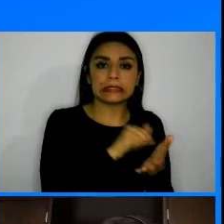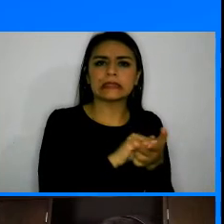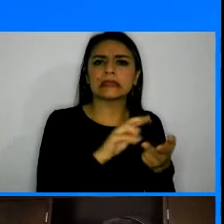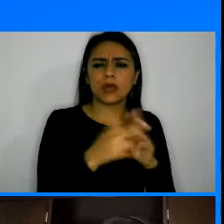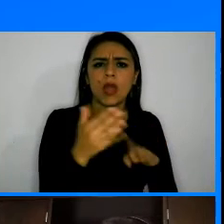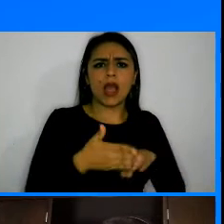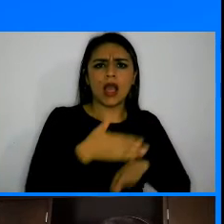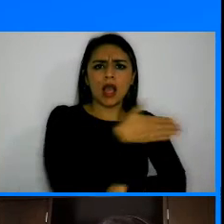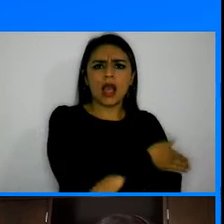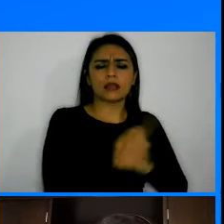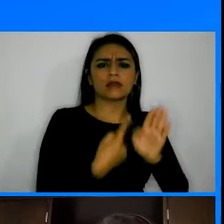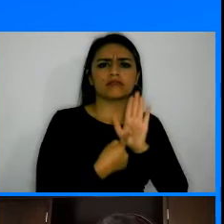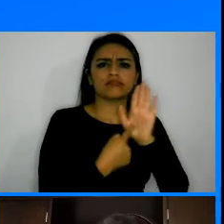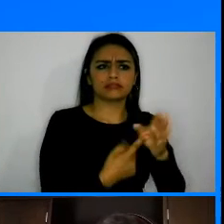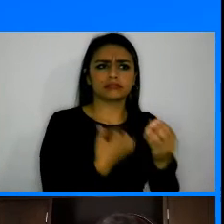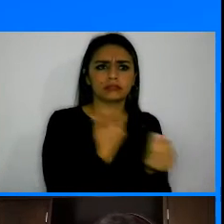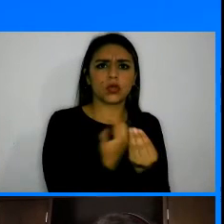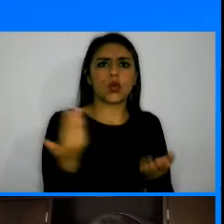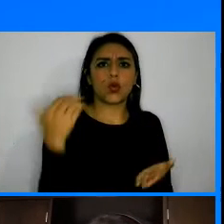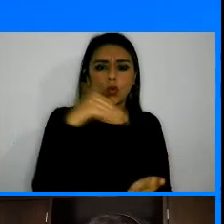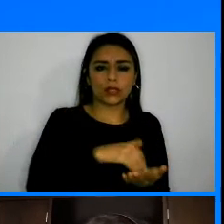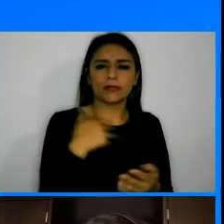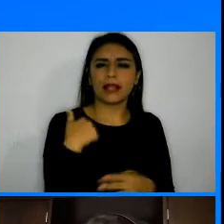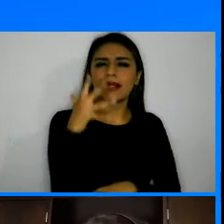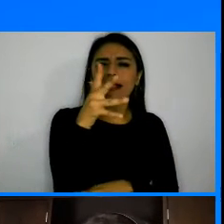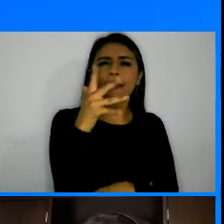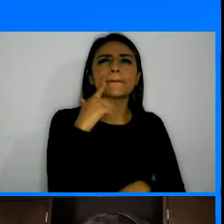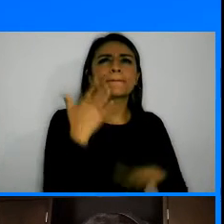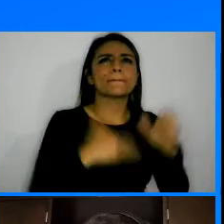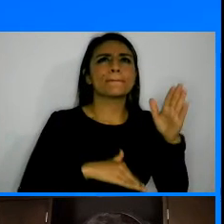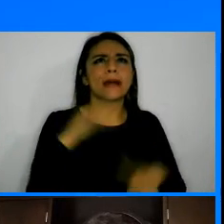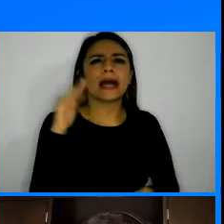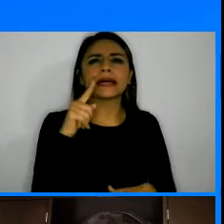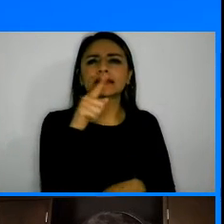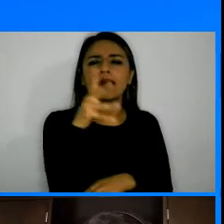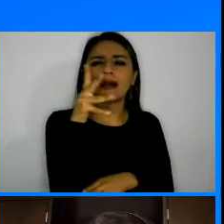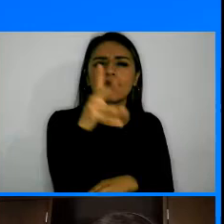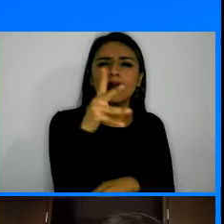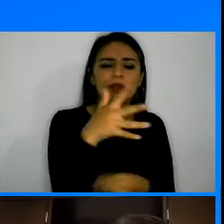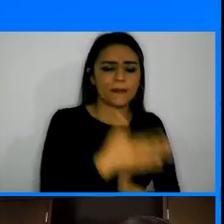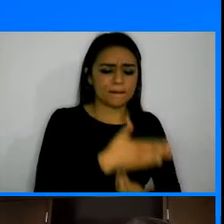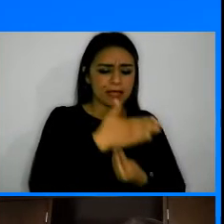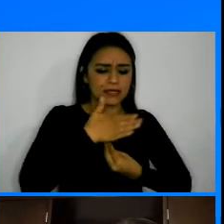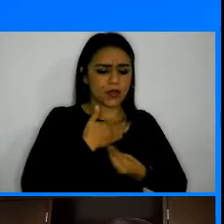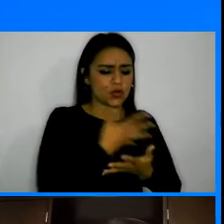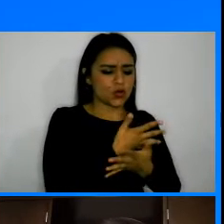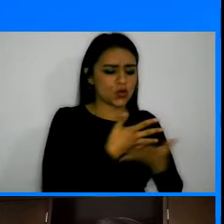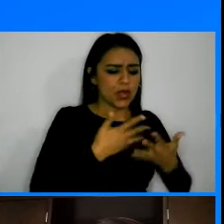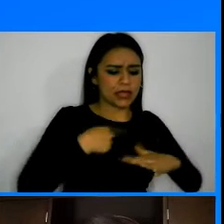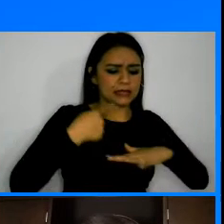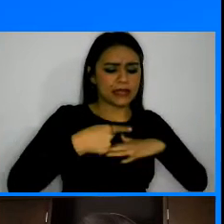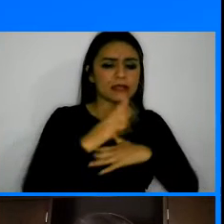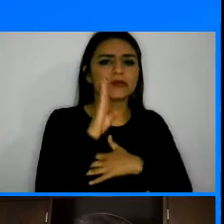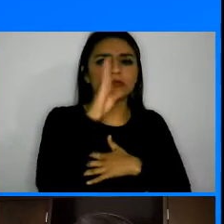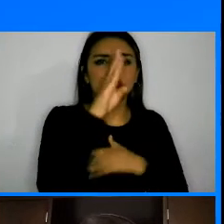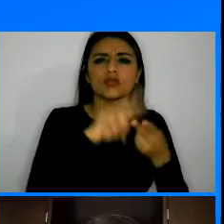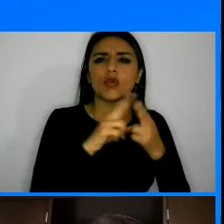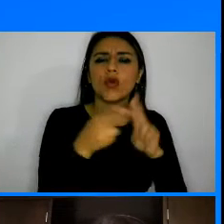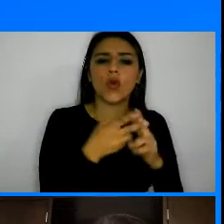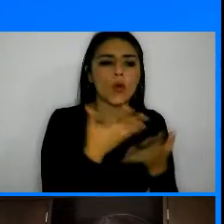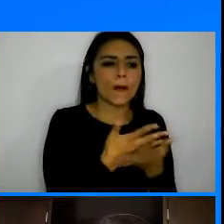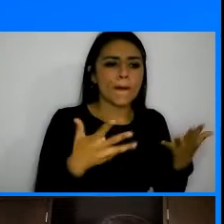hecho una precisión que vuelvo a hacer, y es que mi charla, más que hablar de patrimonio inmaterial y tradiciones, va a hablar de patrimonio